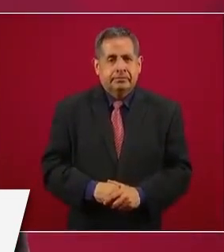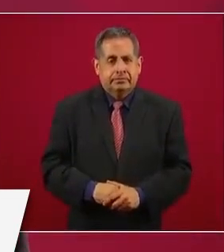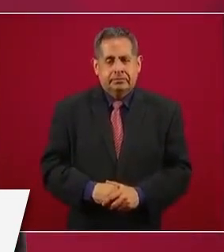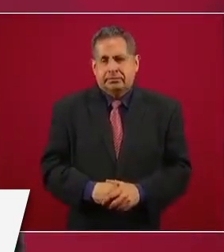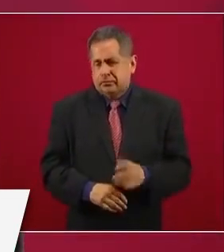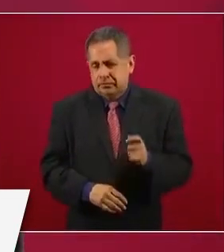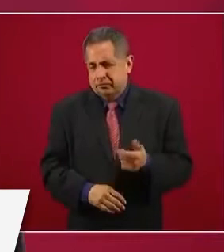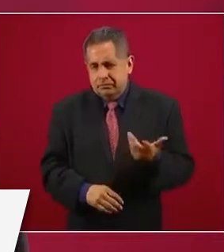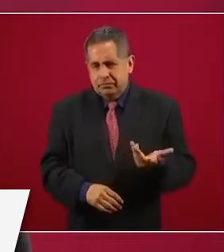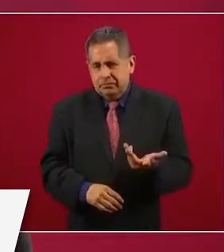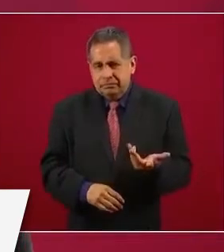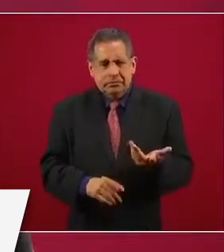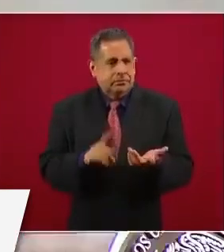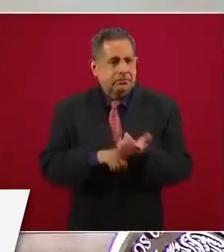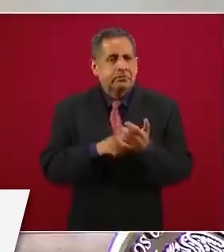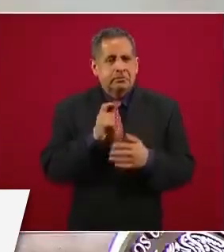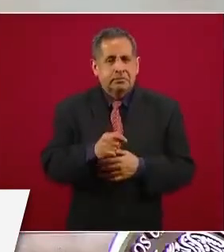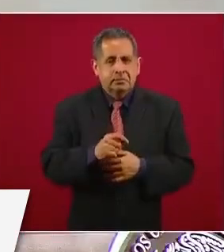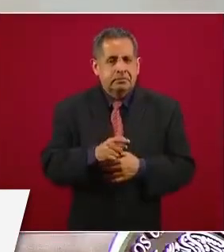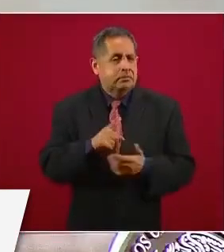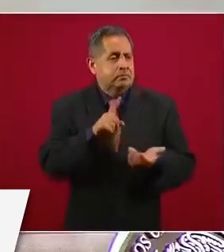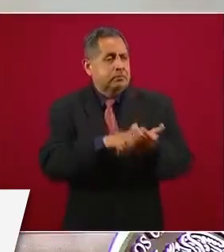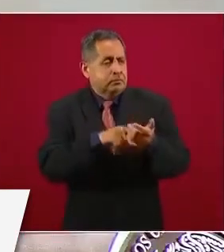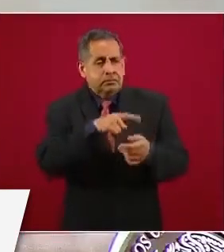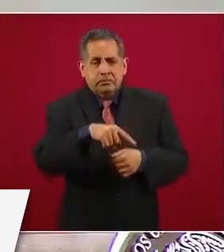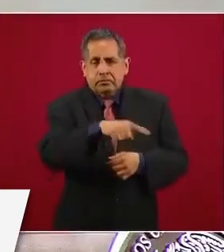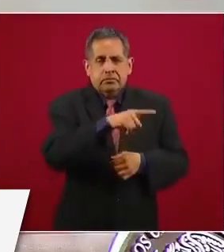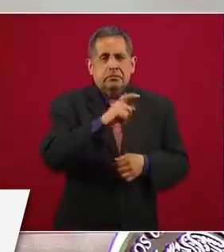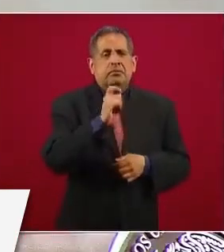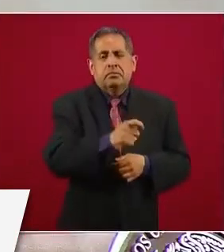cuando se trata de un asunto